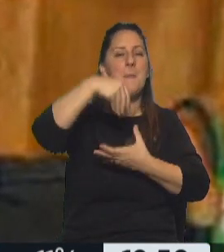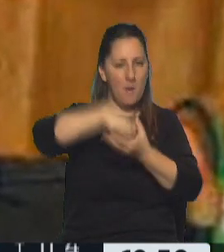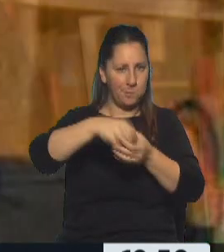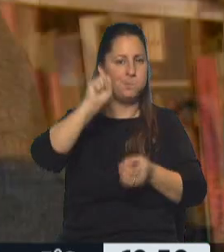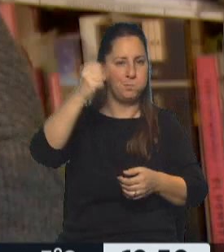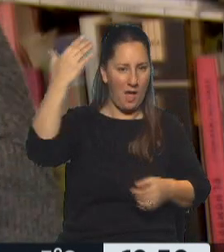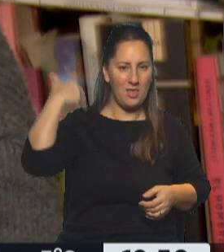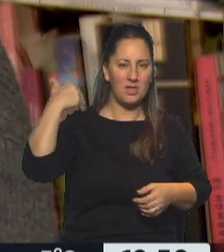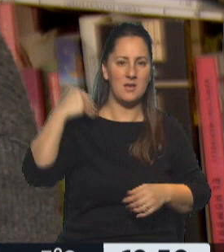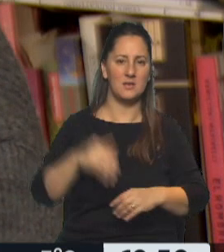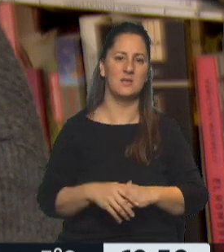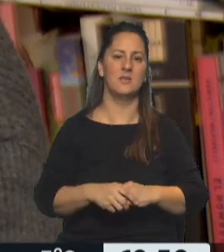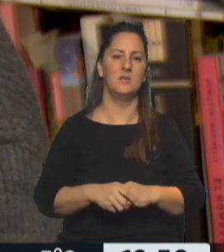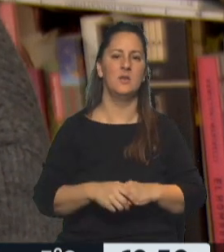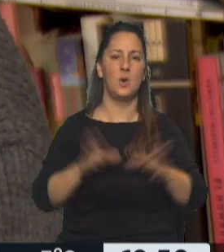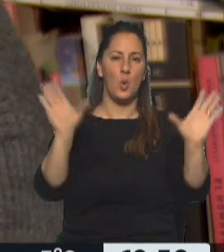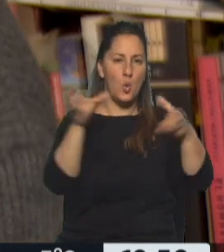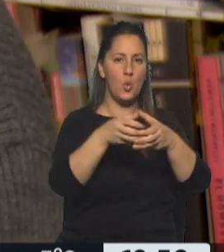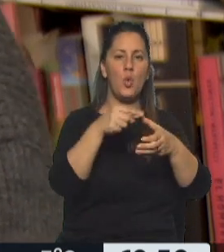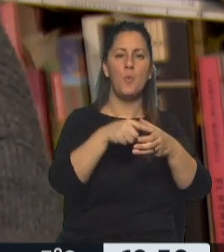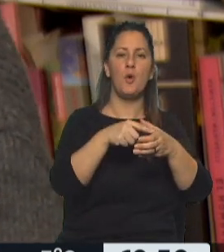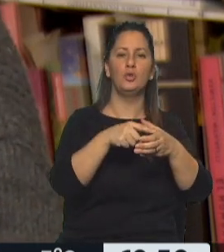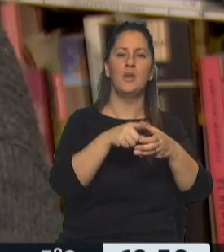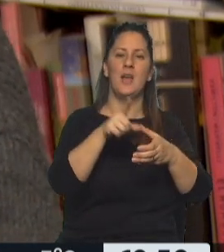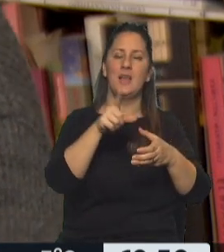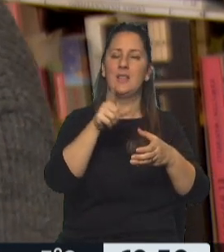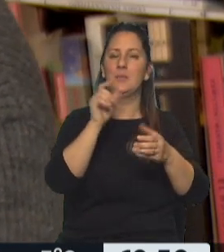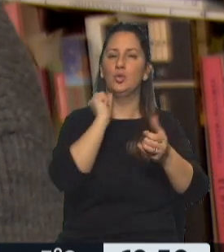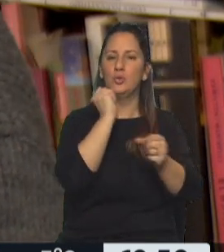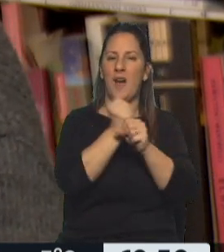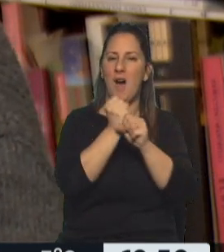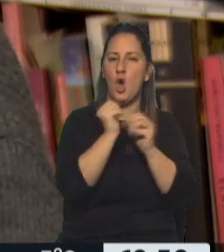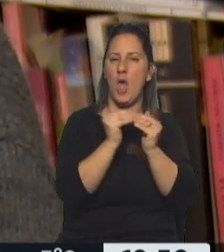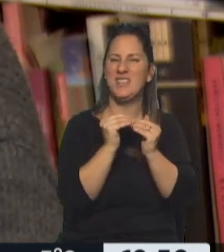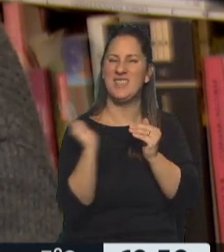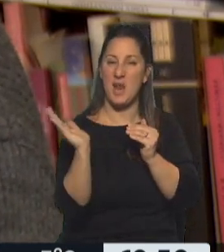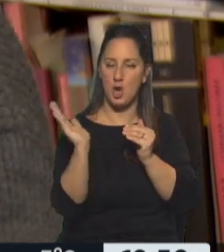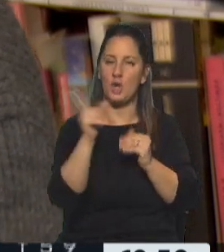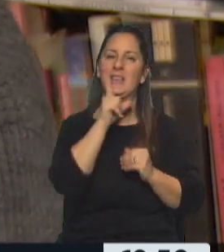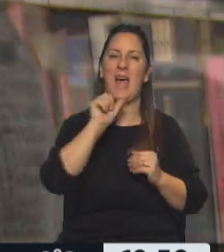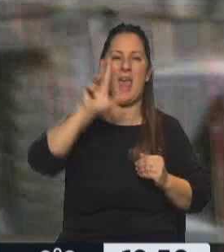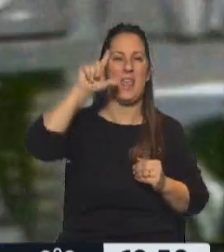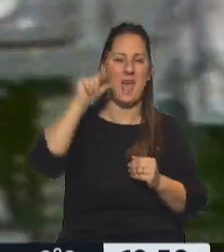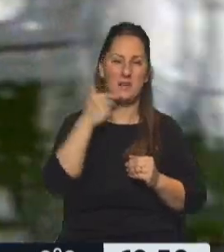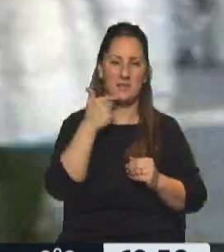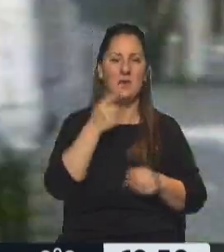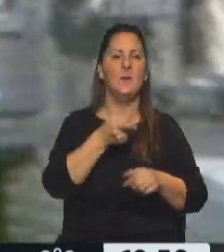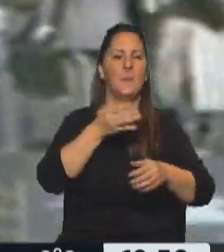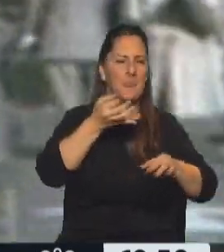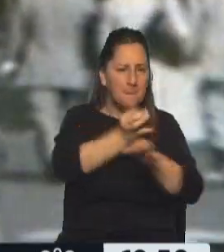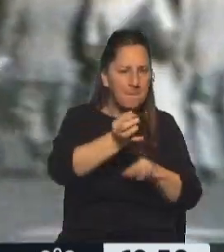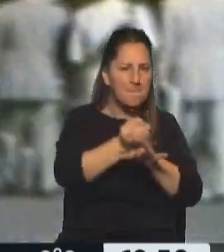en el llamado grupo de tareas exterior que éste entrenó y